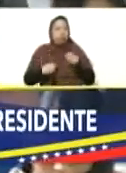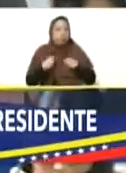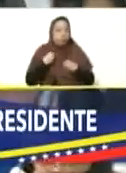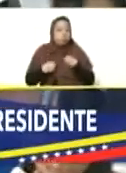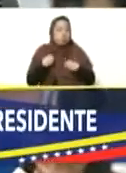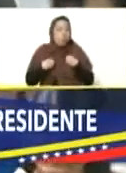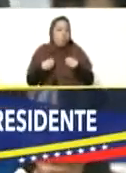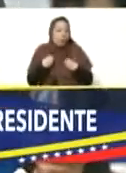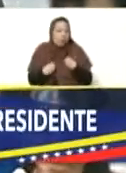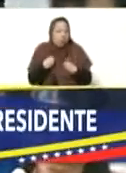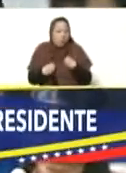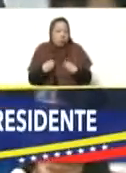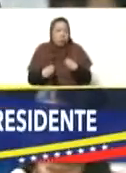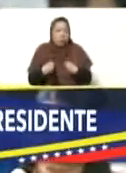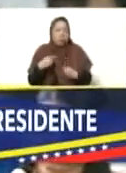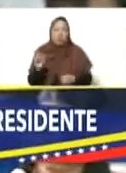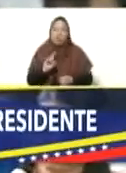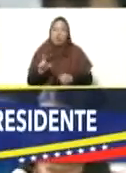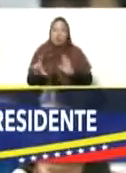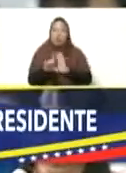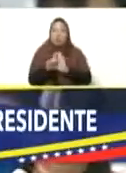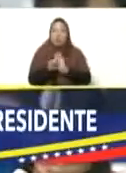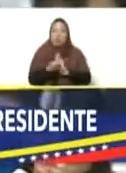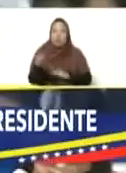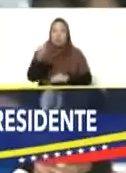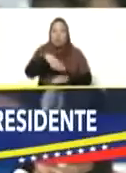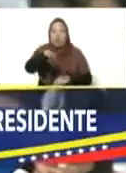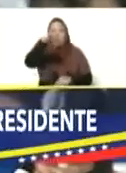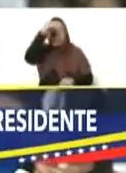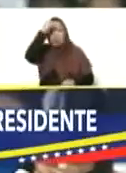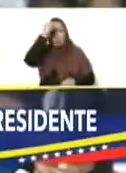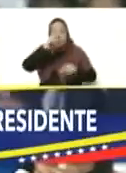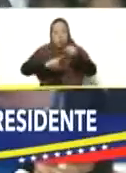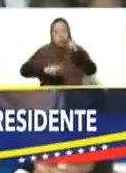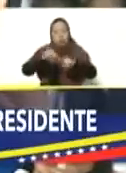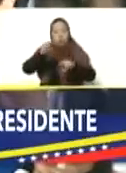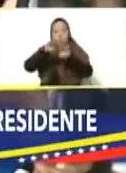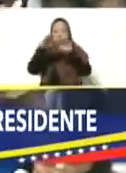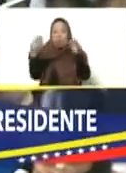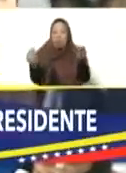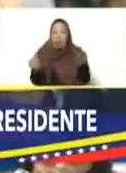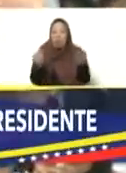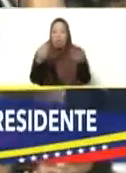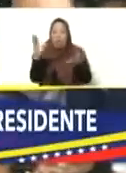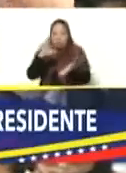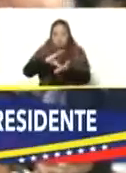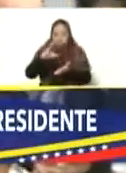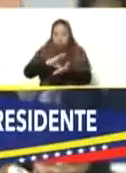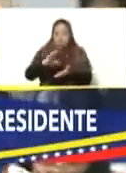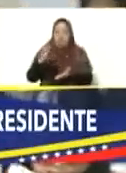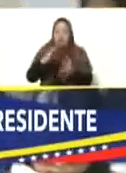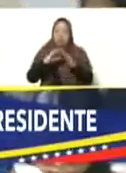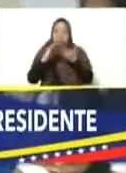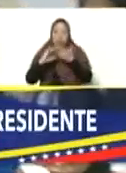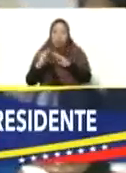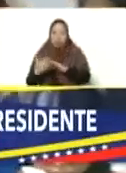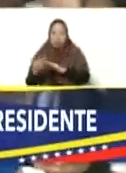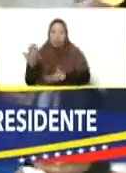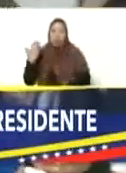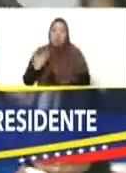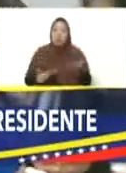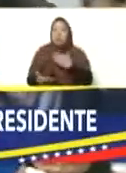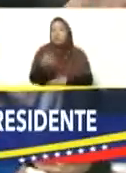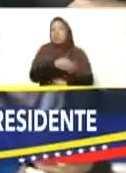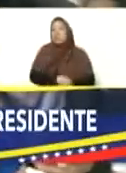posponga por el otro nombre pongámosle más contenido para qué construir la ciudad comunal a través de un proceso de comuna lización de la